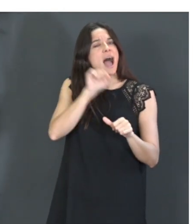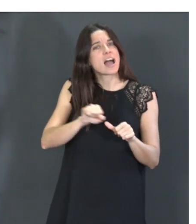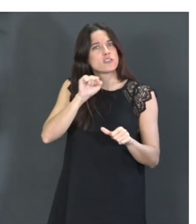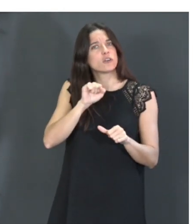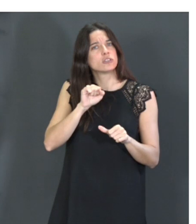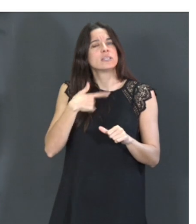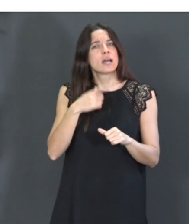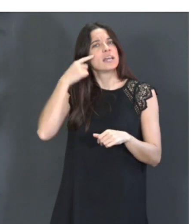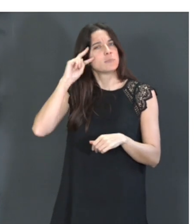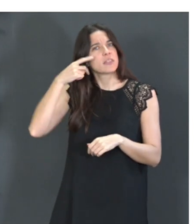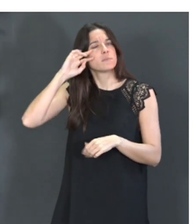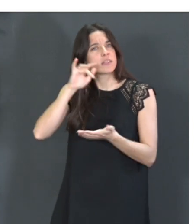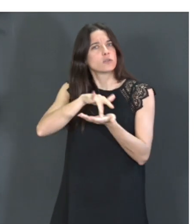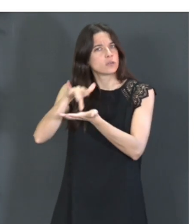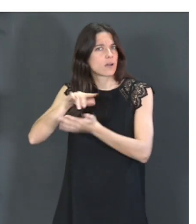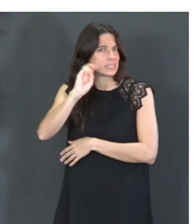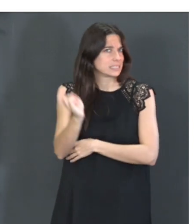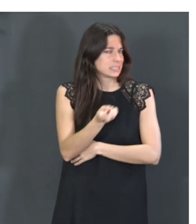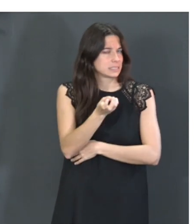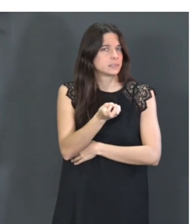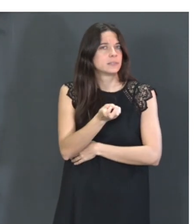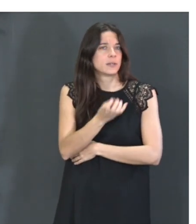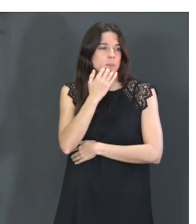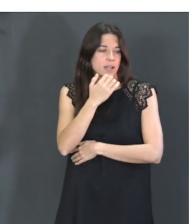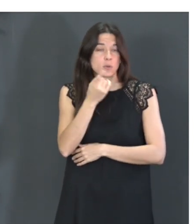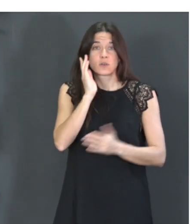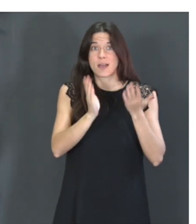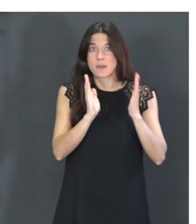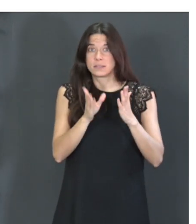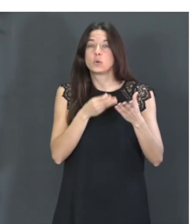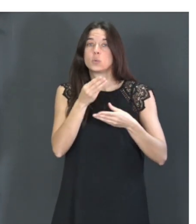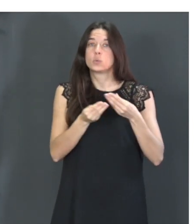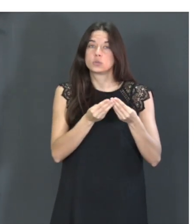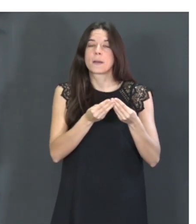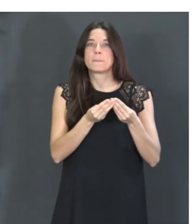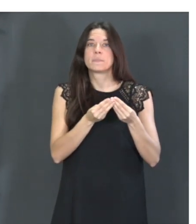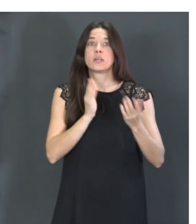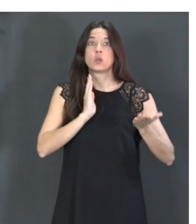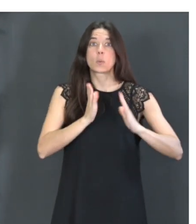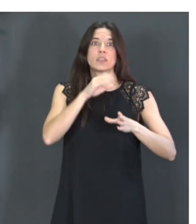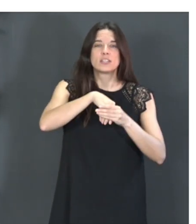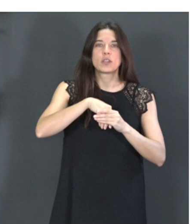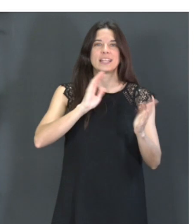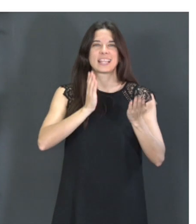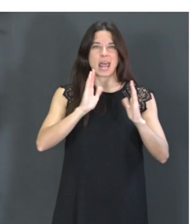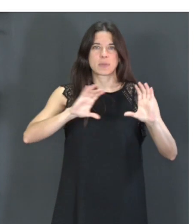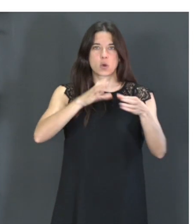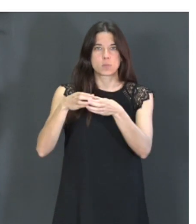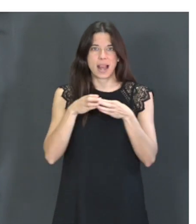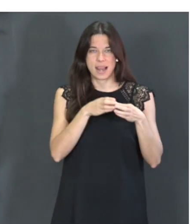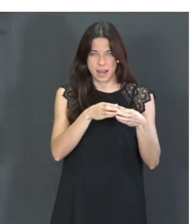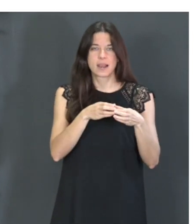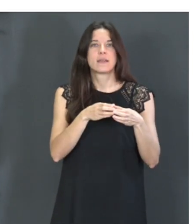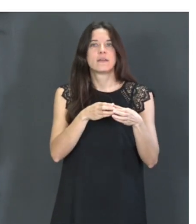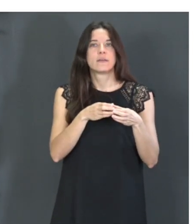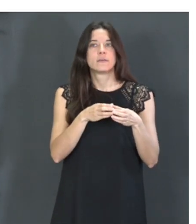distintas experiencias. Por un lado está en la utilización del robot en una terapia grupal, ¿de acuerdo?, en la que